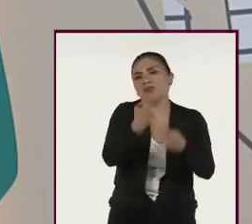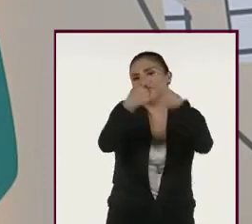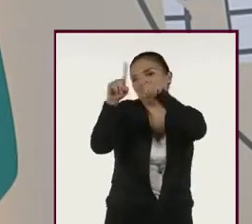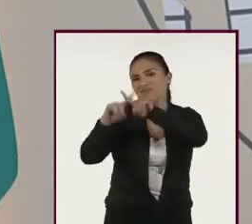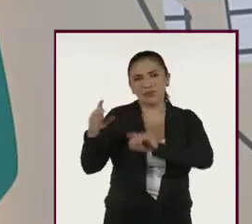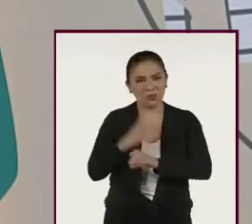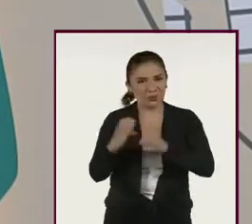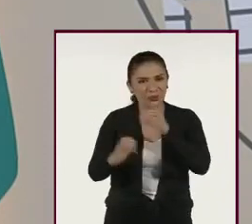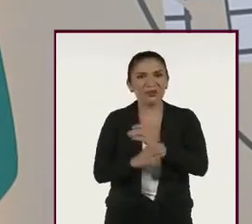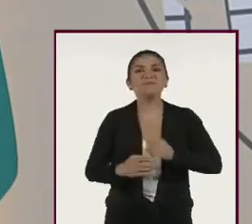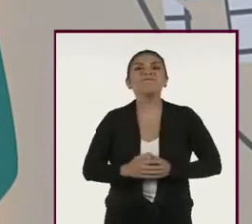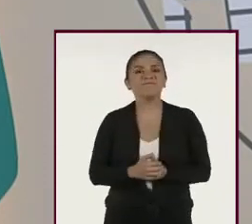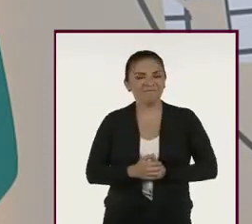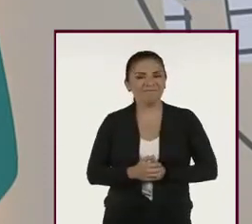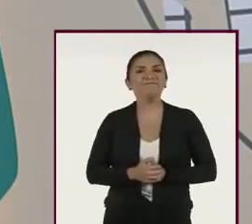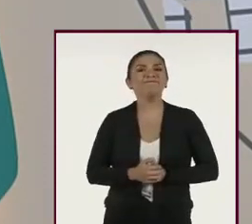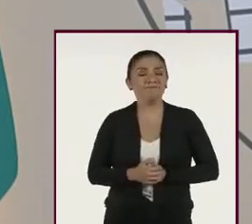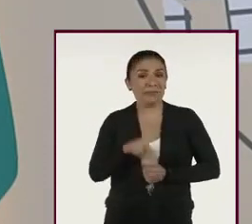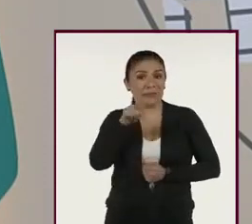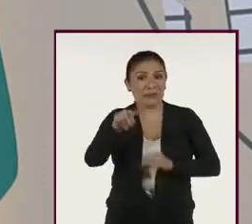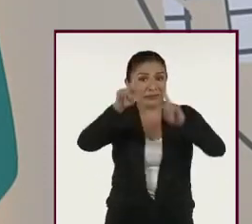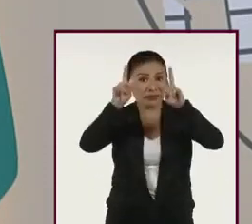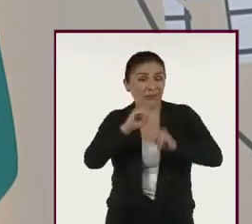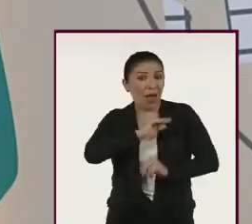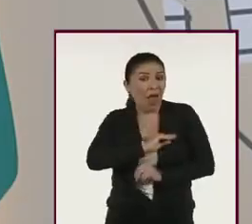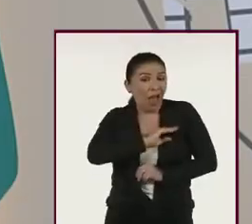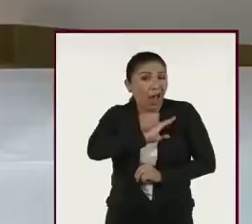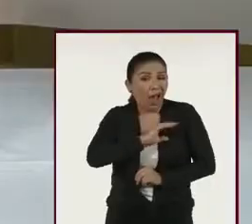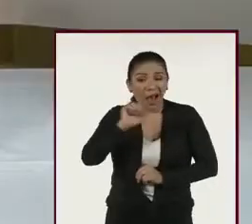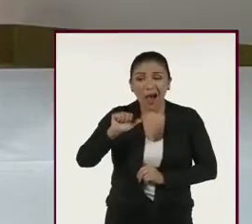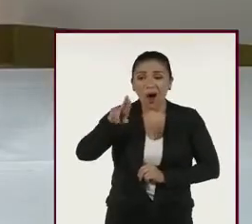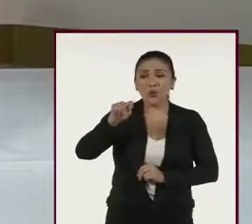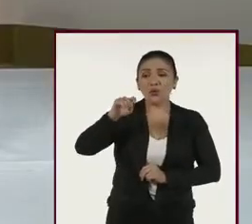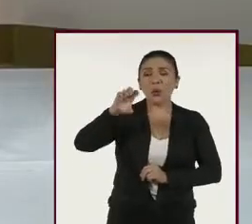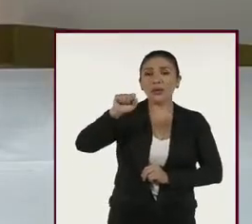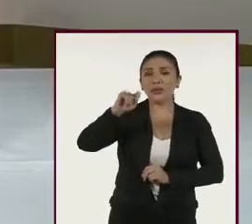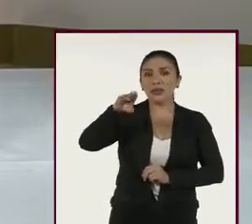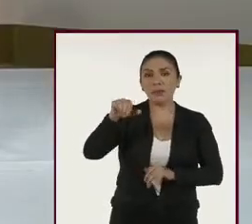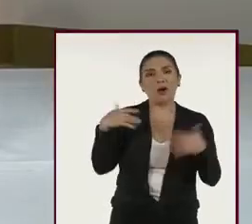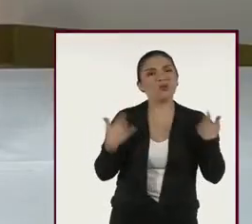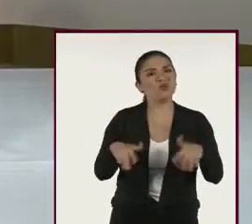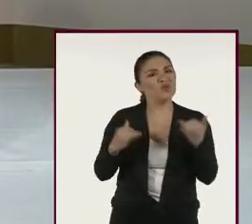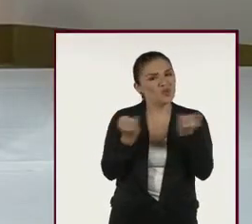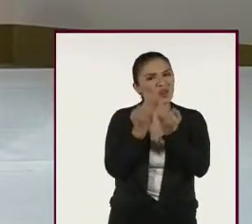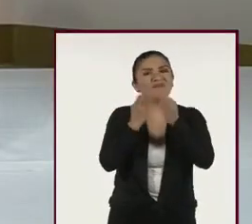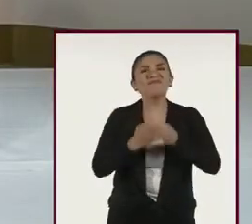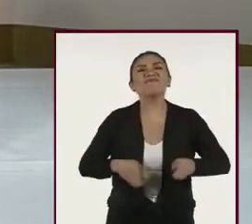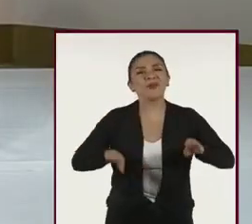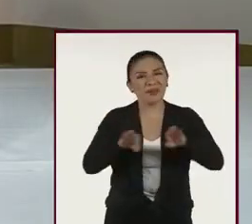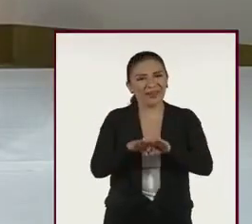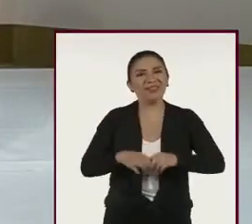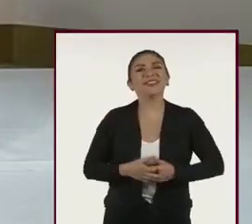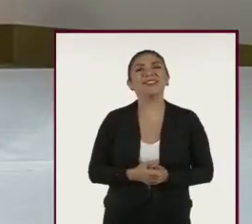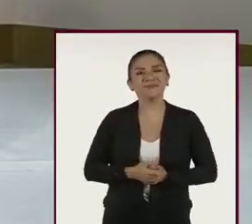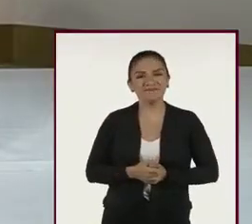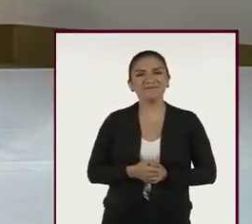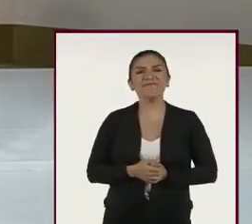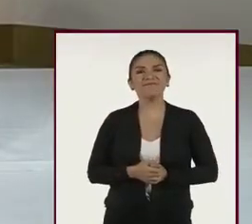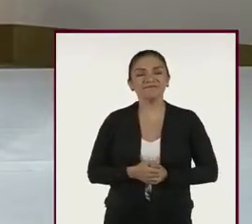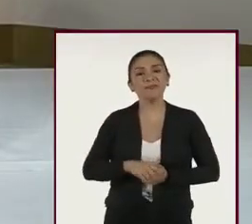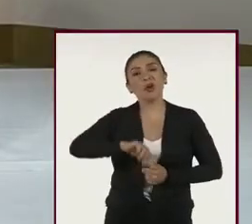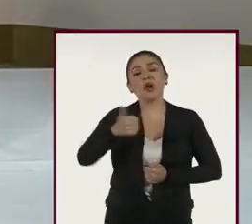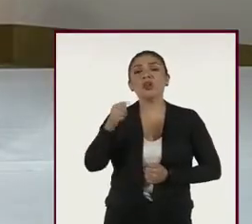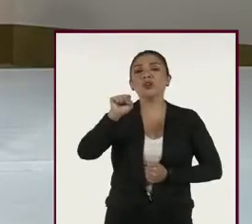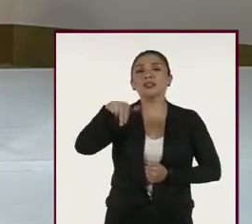aspectos. Ese también es un tema, autoestima, ¿verdad? Sí. Y eso en cualquier etapa. Exacto, cualquier etapa. Muy bien,